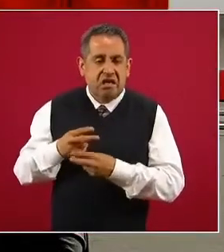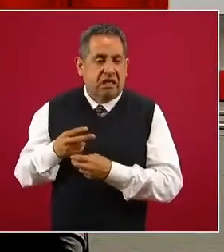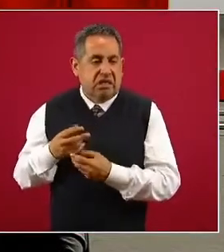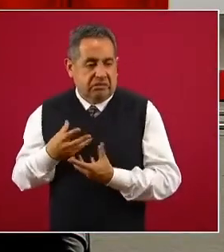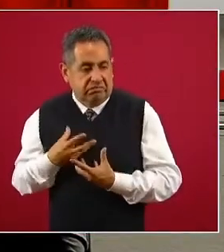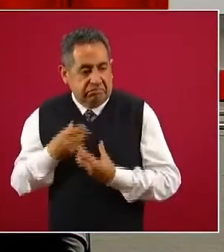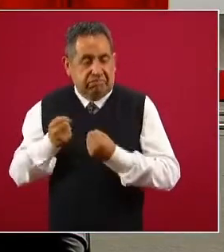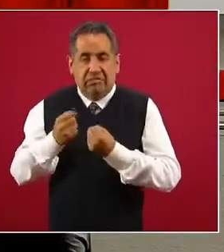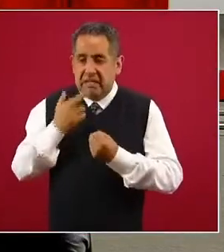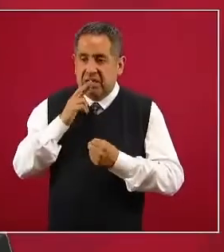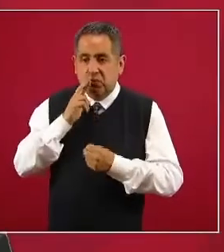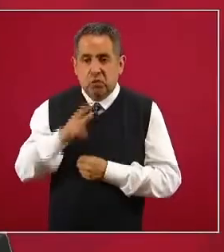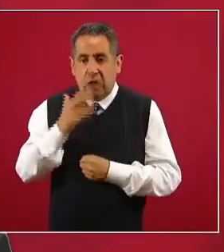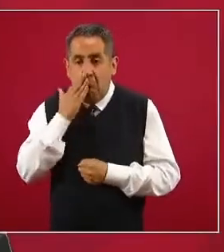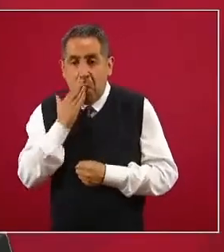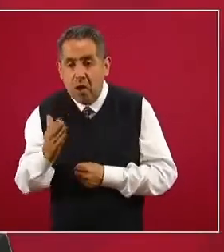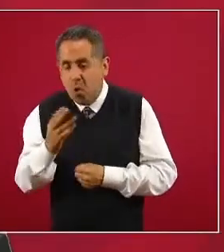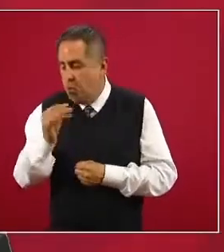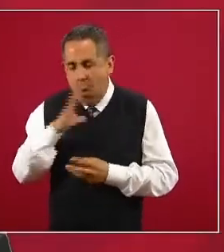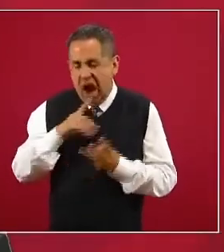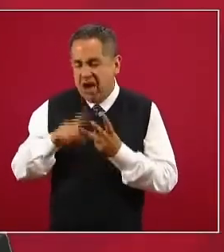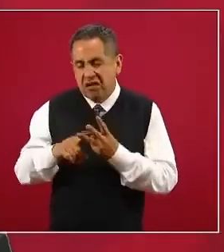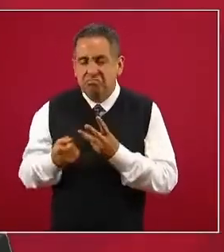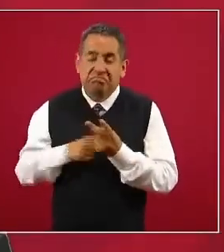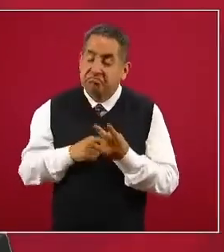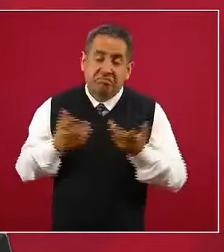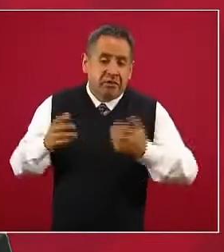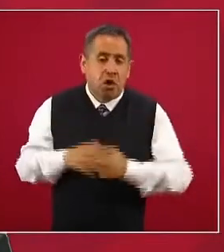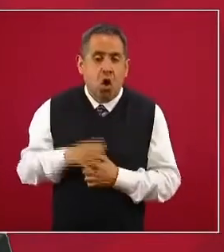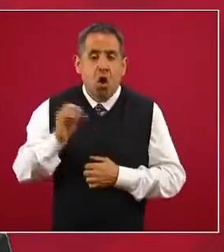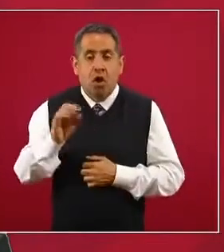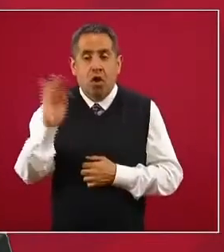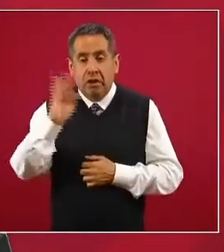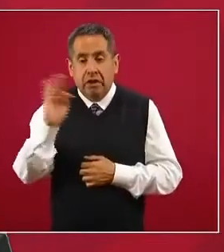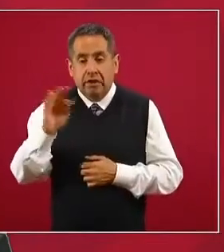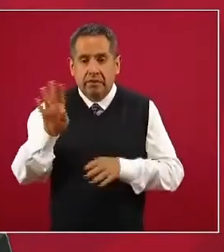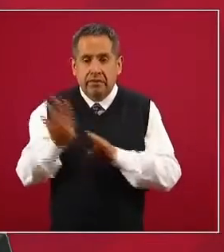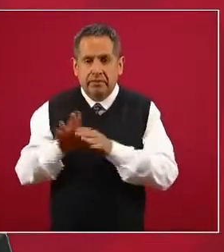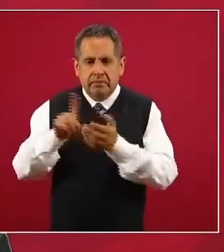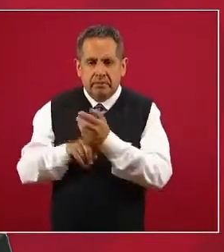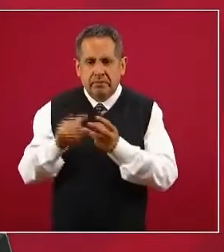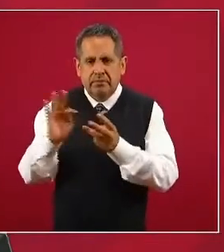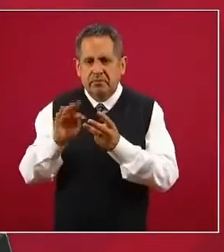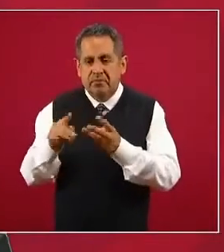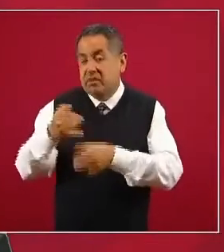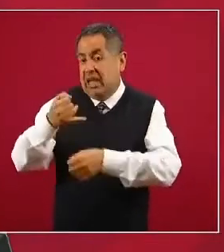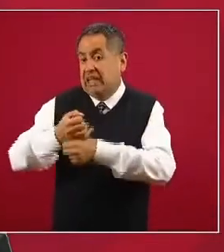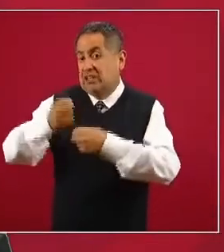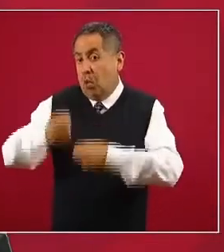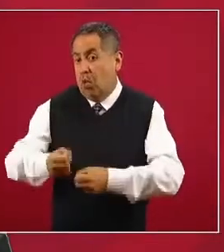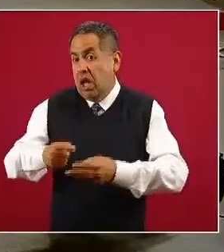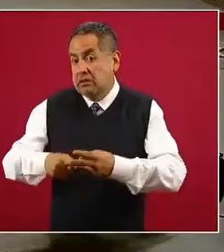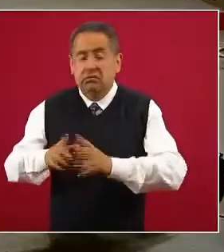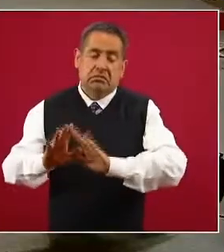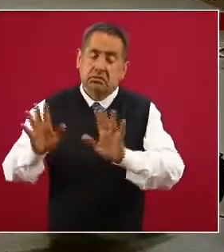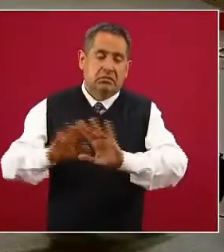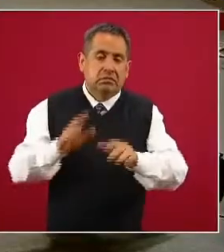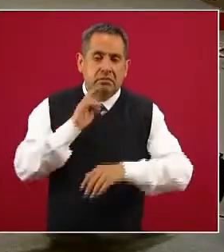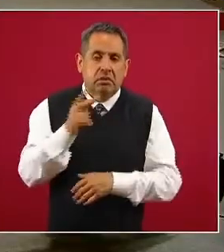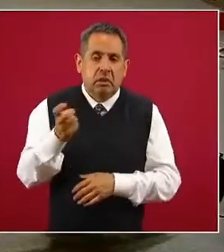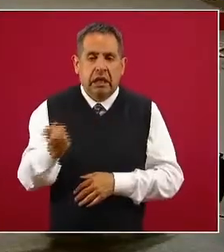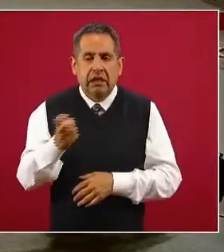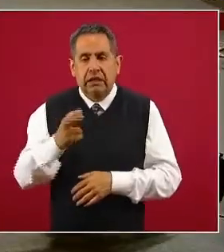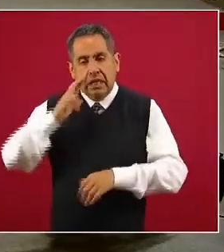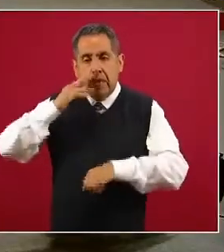resultado que se espera, es decir, la eficacia, o incluso que pueden ser inseguras. Entonces, ahí